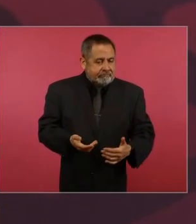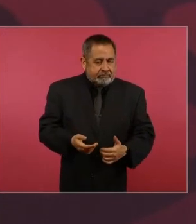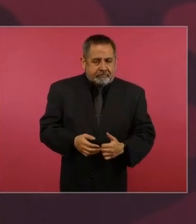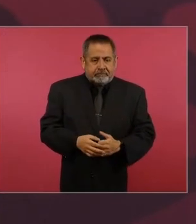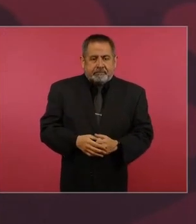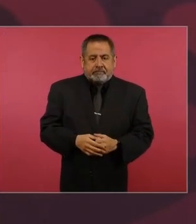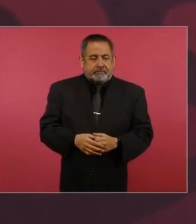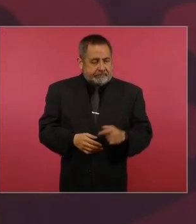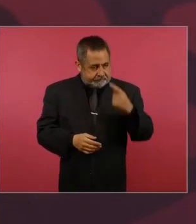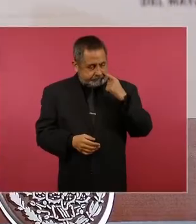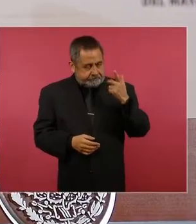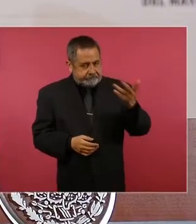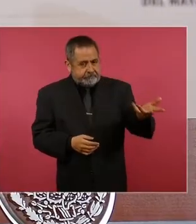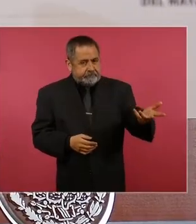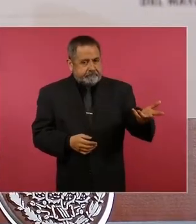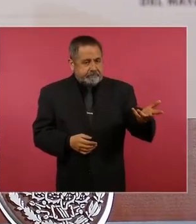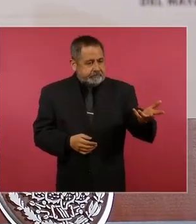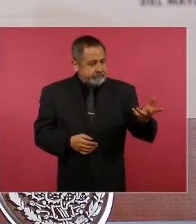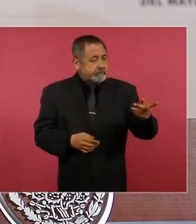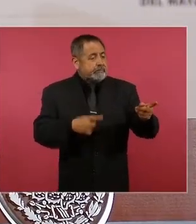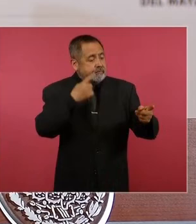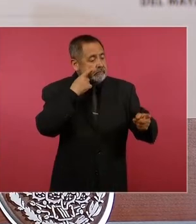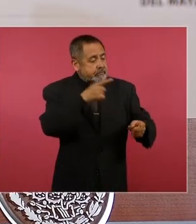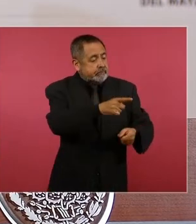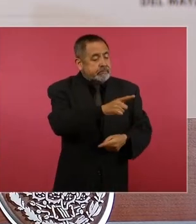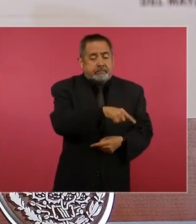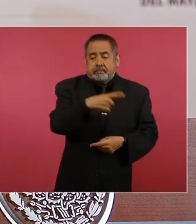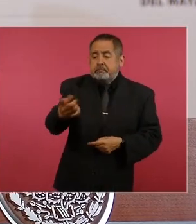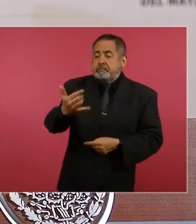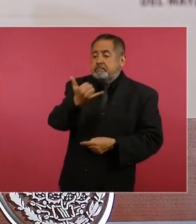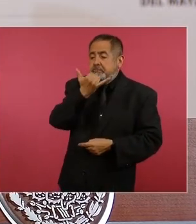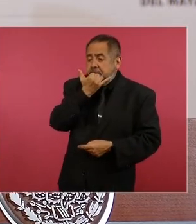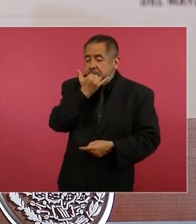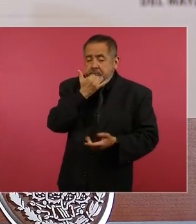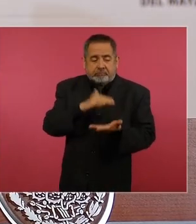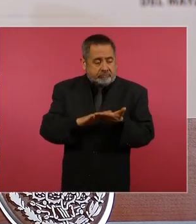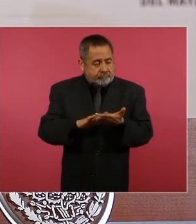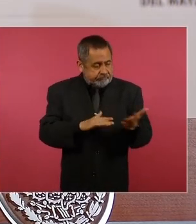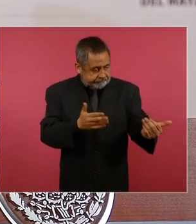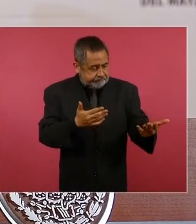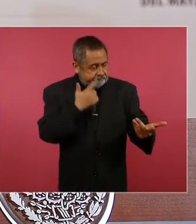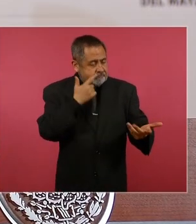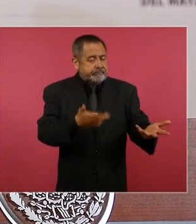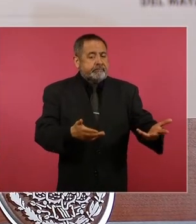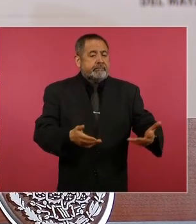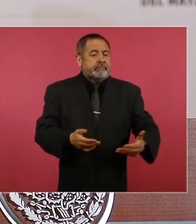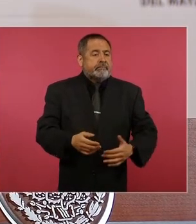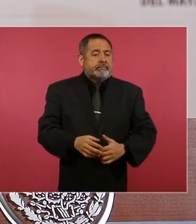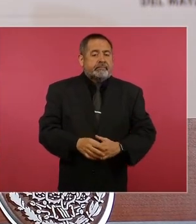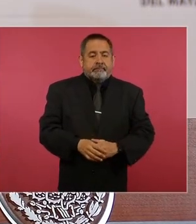y sobre todo que ofrezca disculpa al New York Times.